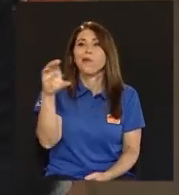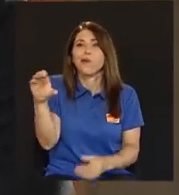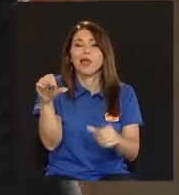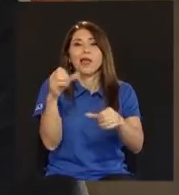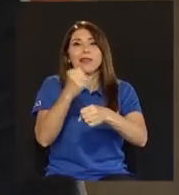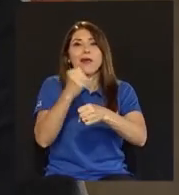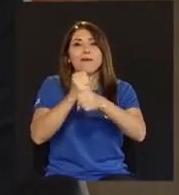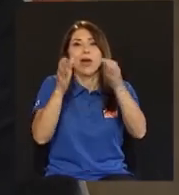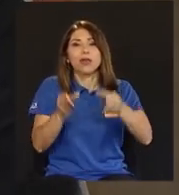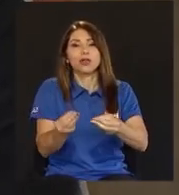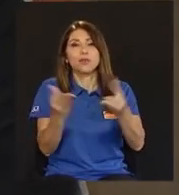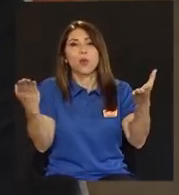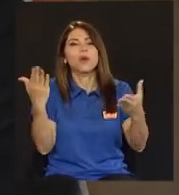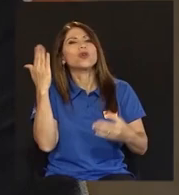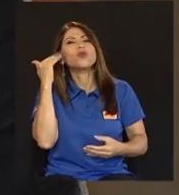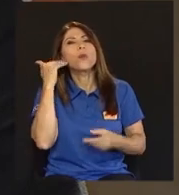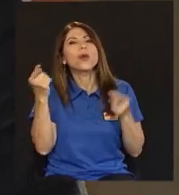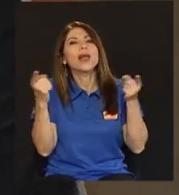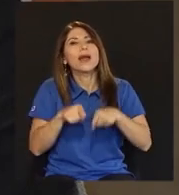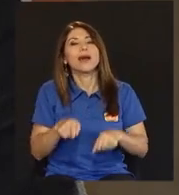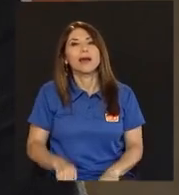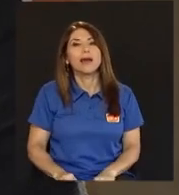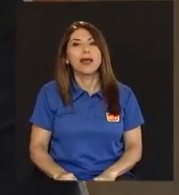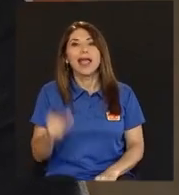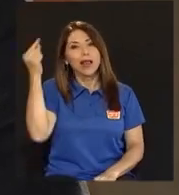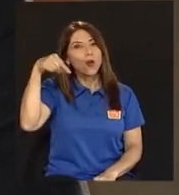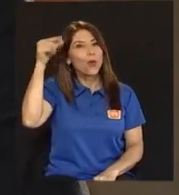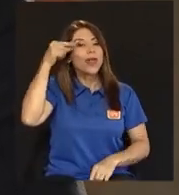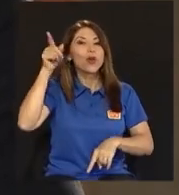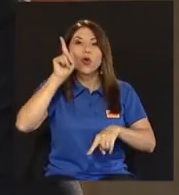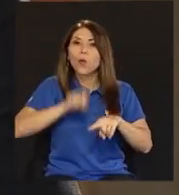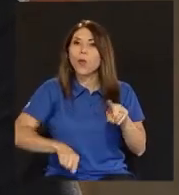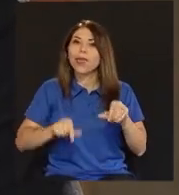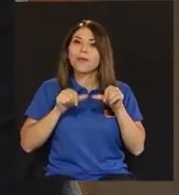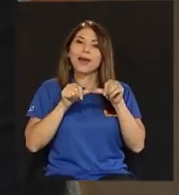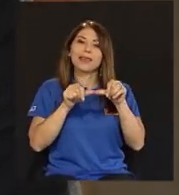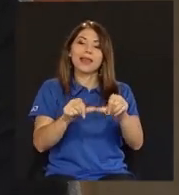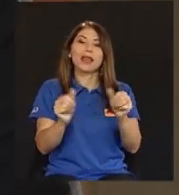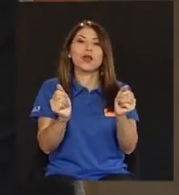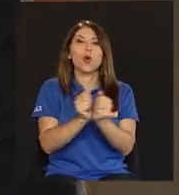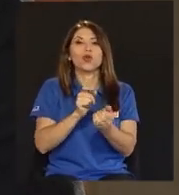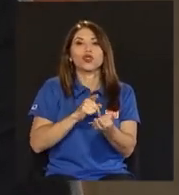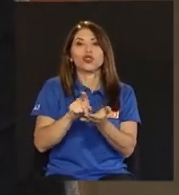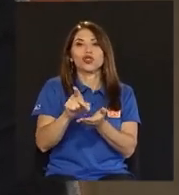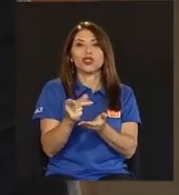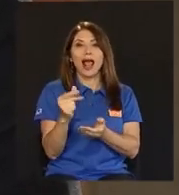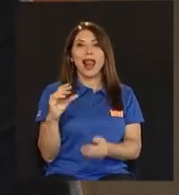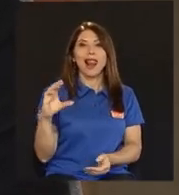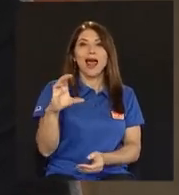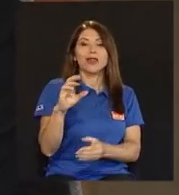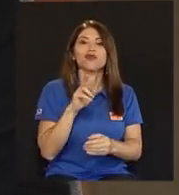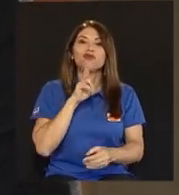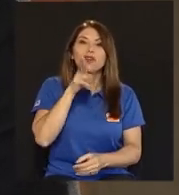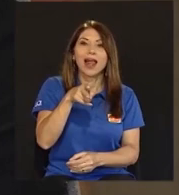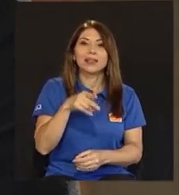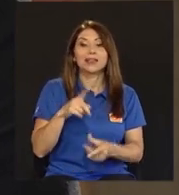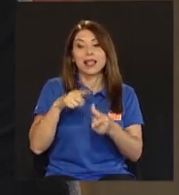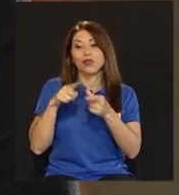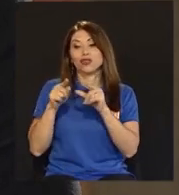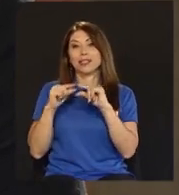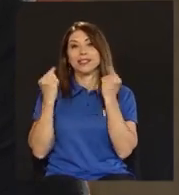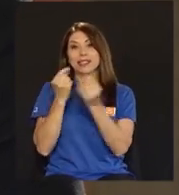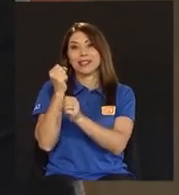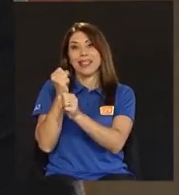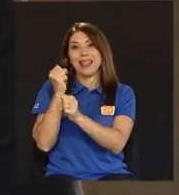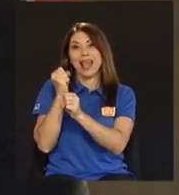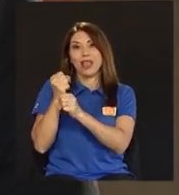podía mantener los salarios reales, entonces los sindicatos fuertes, los que podían protestar, entonces lograban,